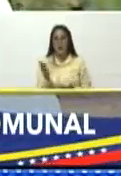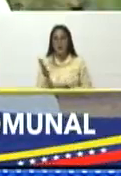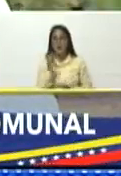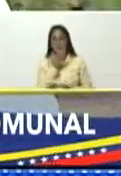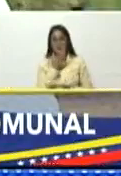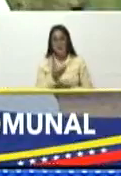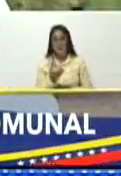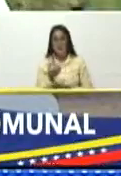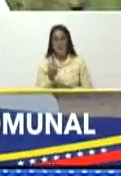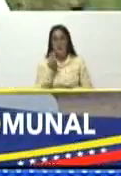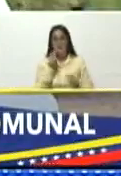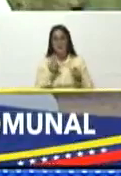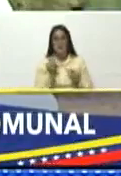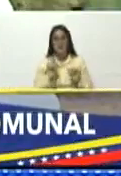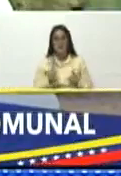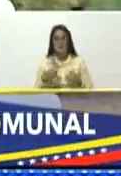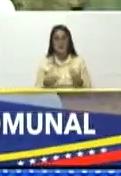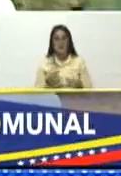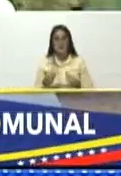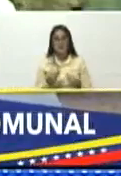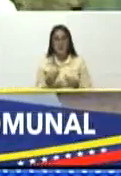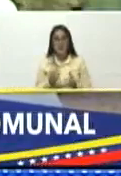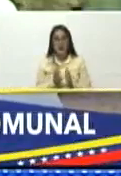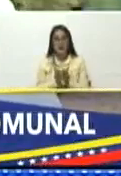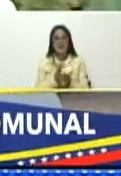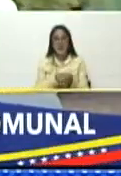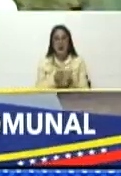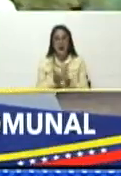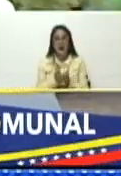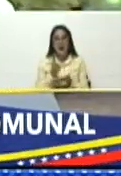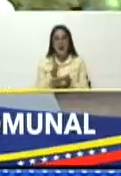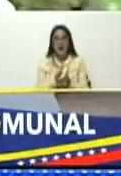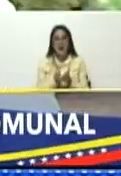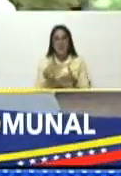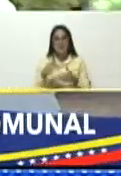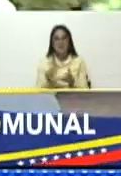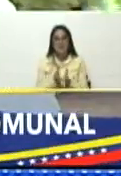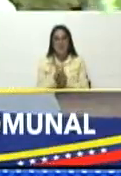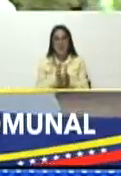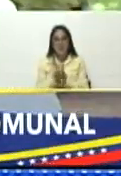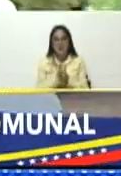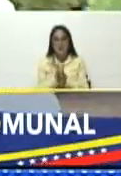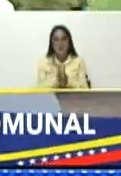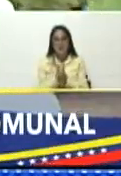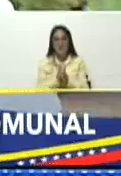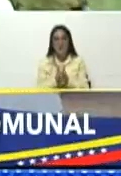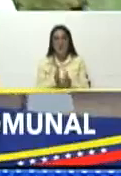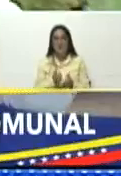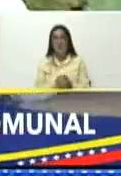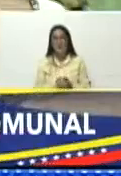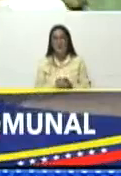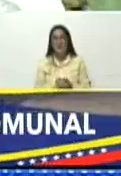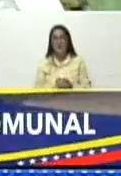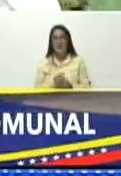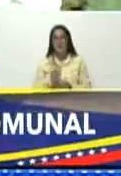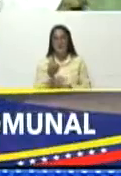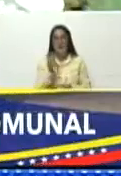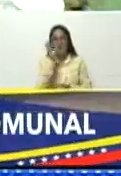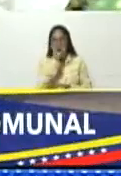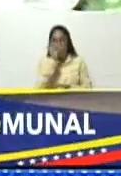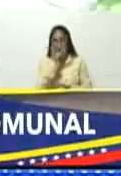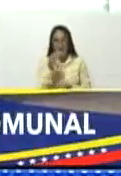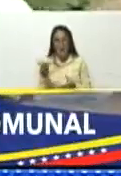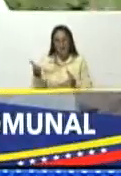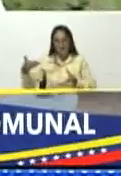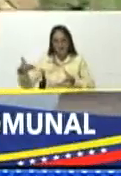diciembre, la gente empieza a hacer hallacas, compadre, bollito. Hace su pernil y vende su pernil